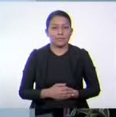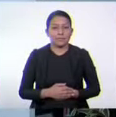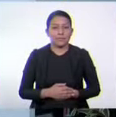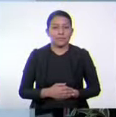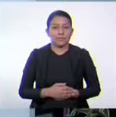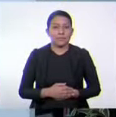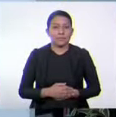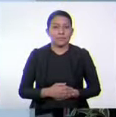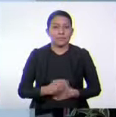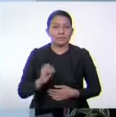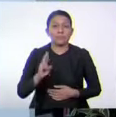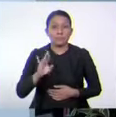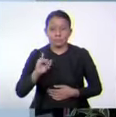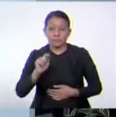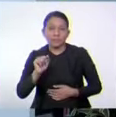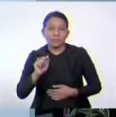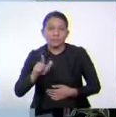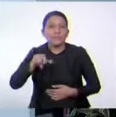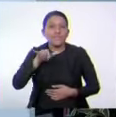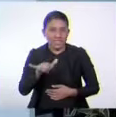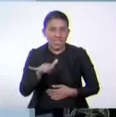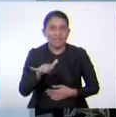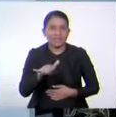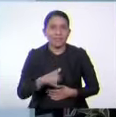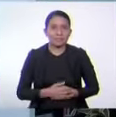y el orbital en Y.